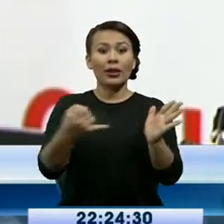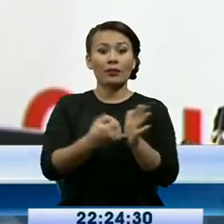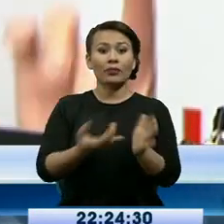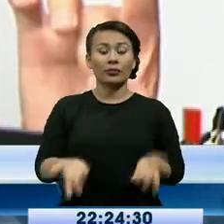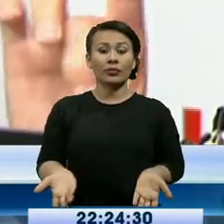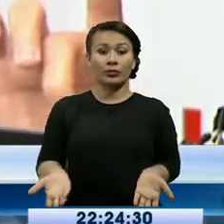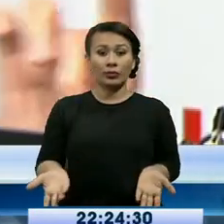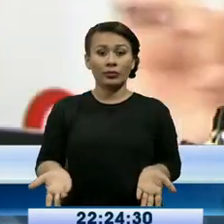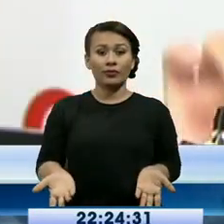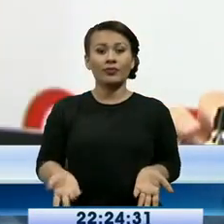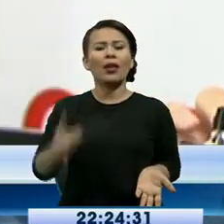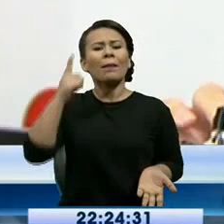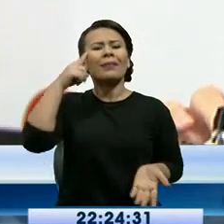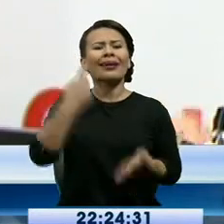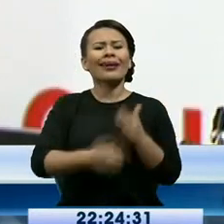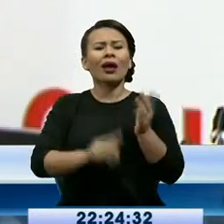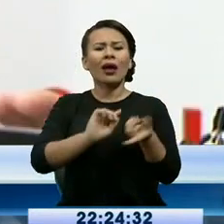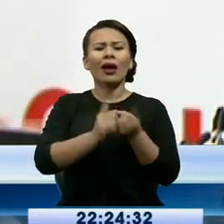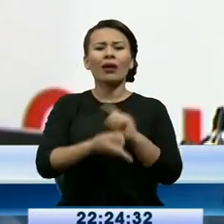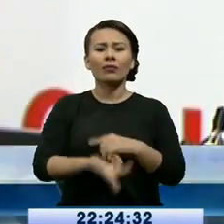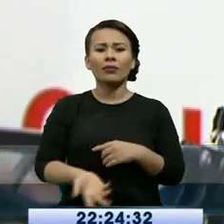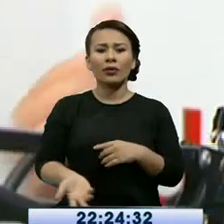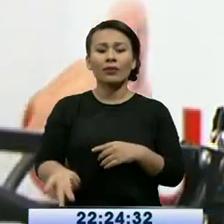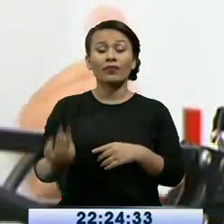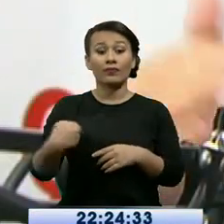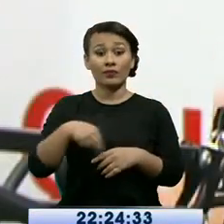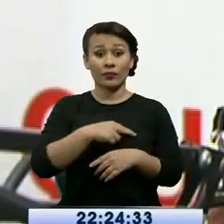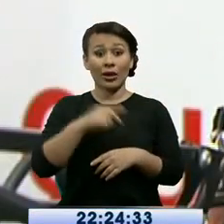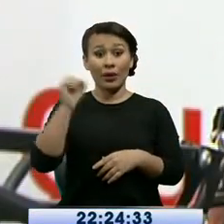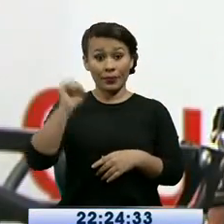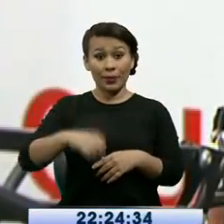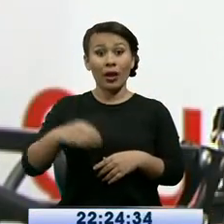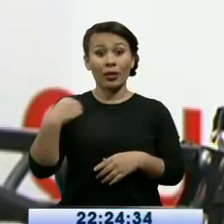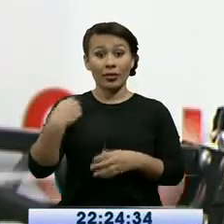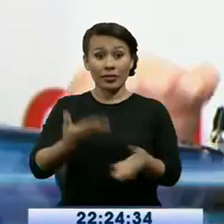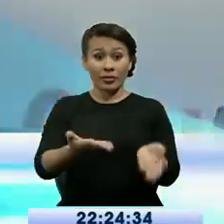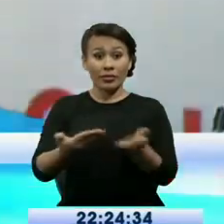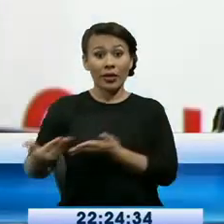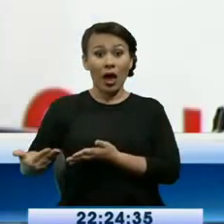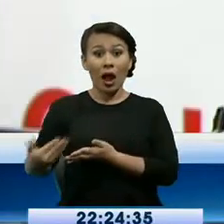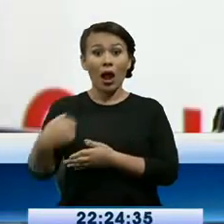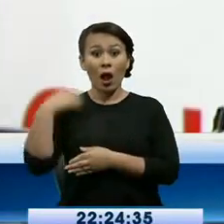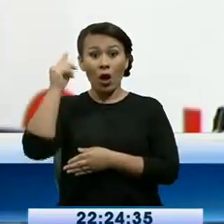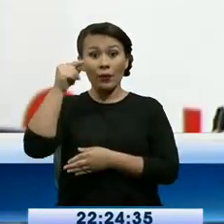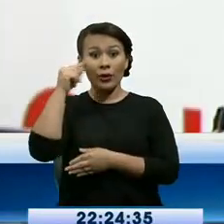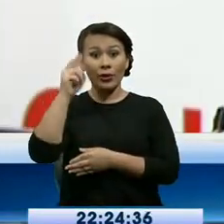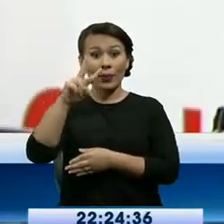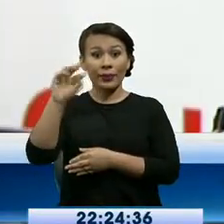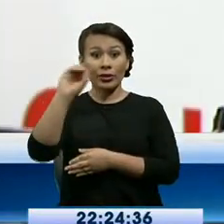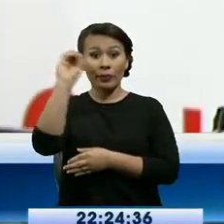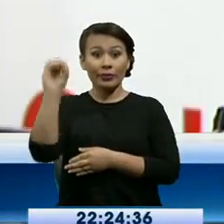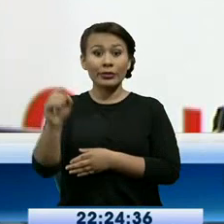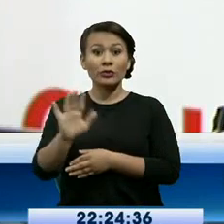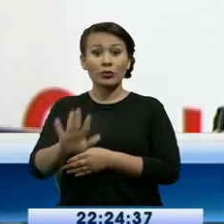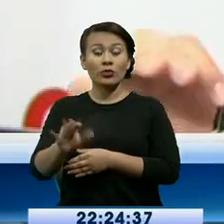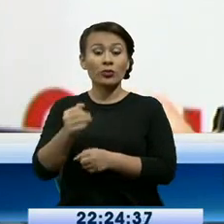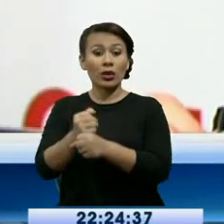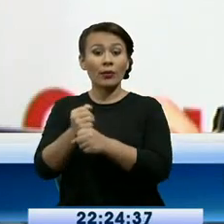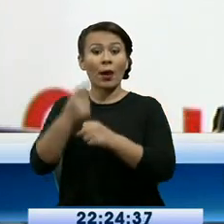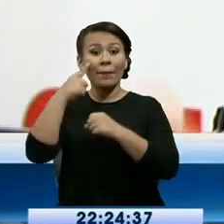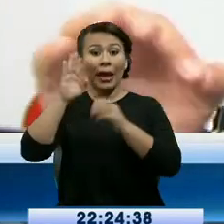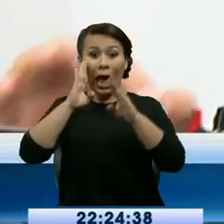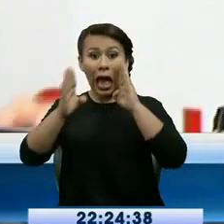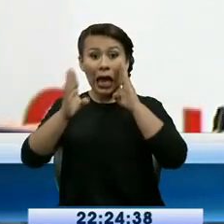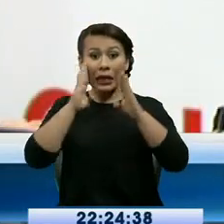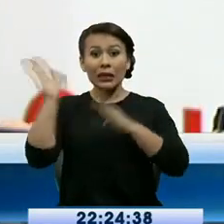vida. A cambio de aquello, nos deberán de dar al gobierno un 20% de su capacidad instalada para la